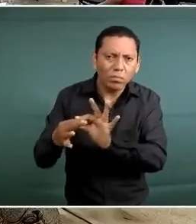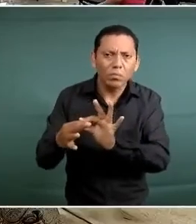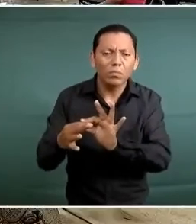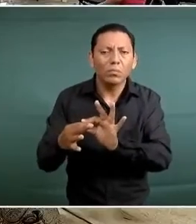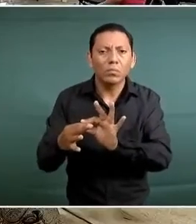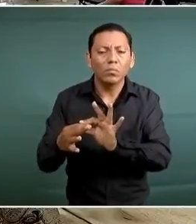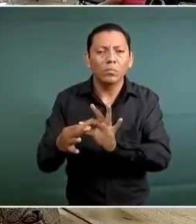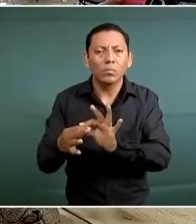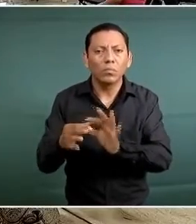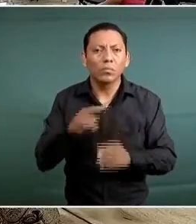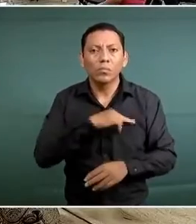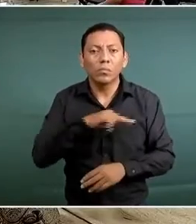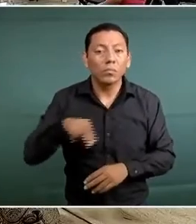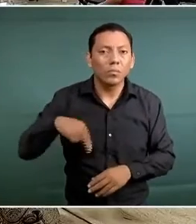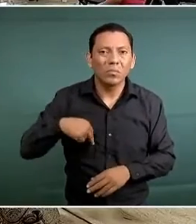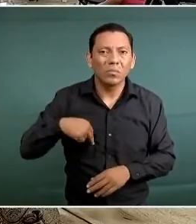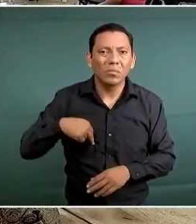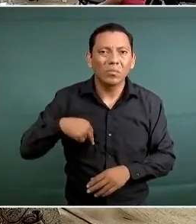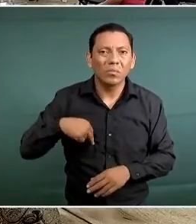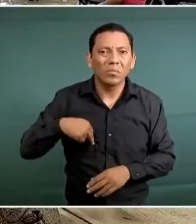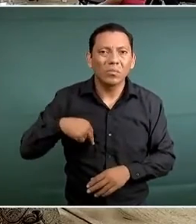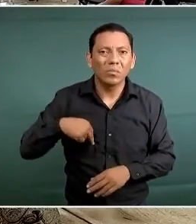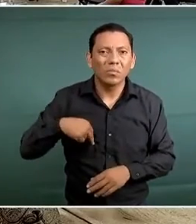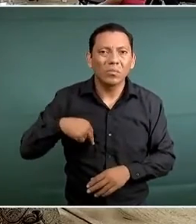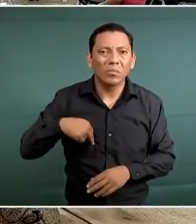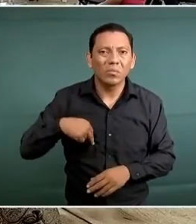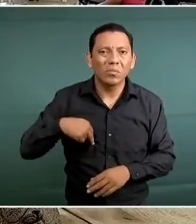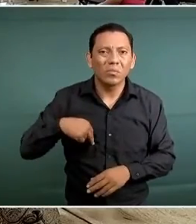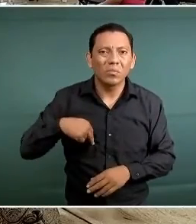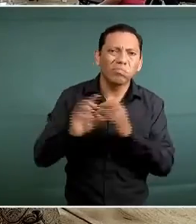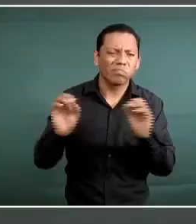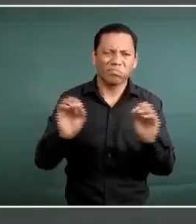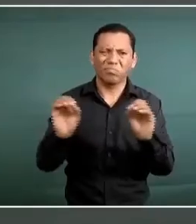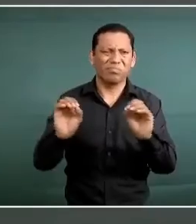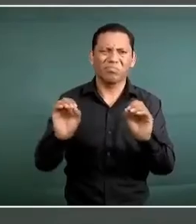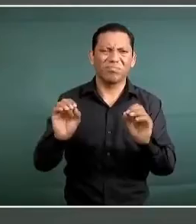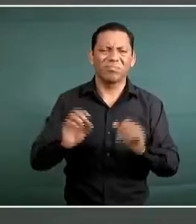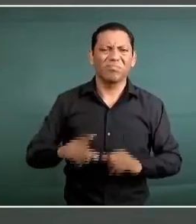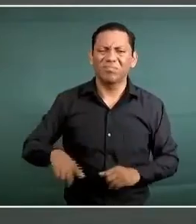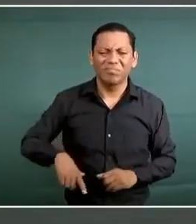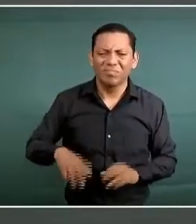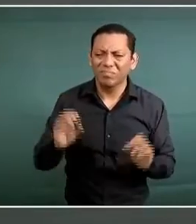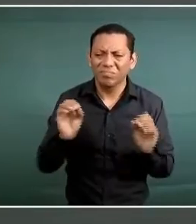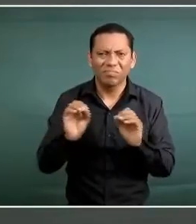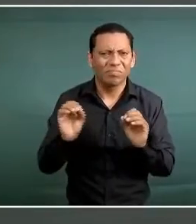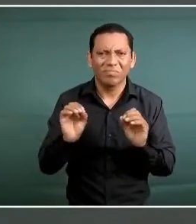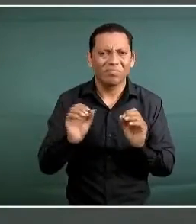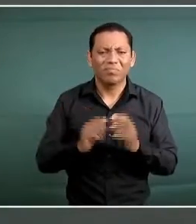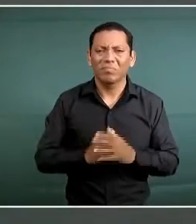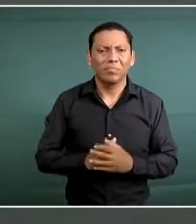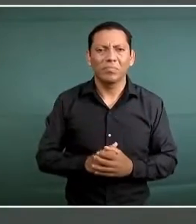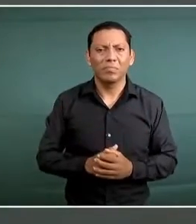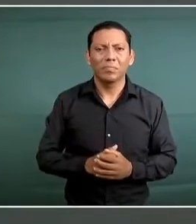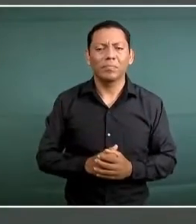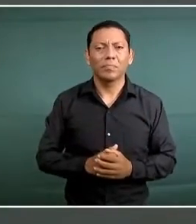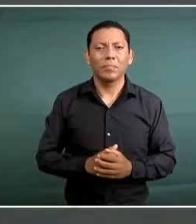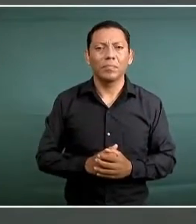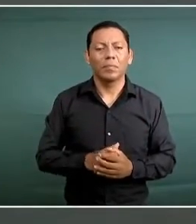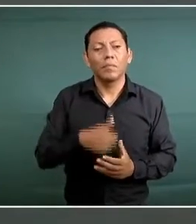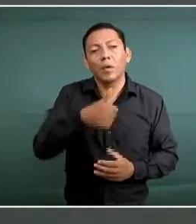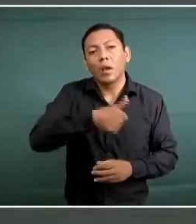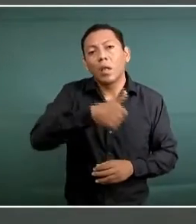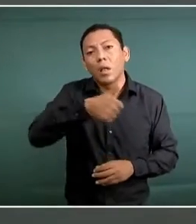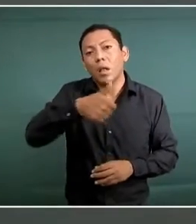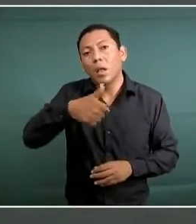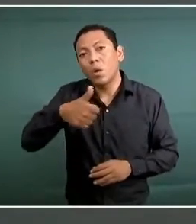nosotros no nos vamos a pelear con los gobernadores este cada quien